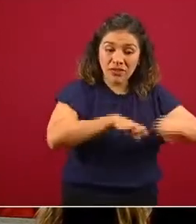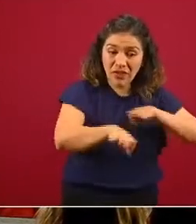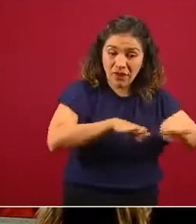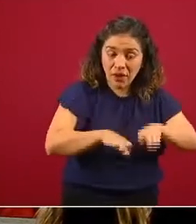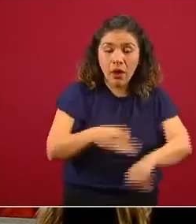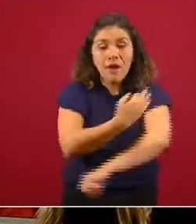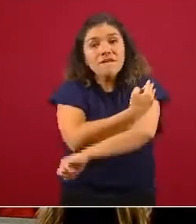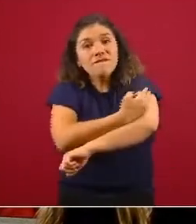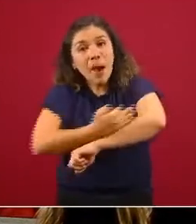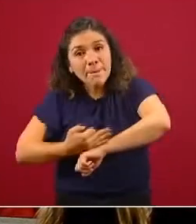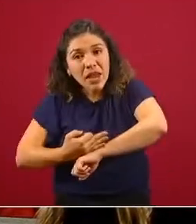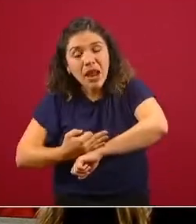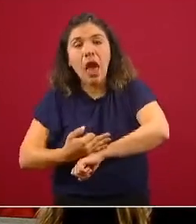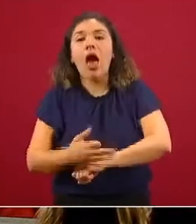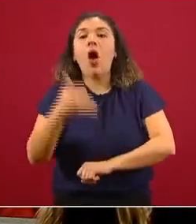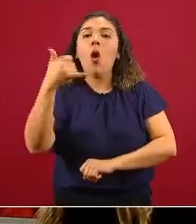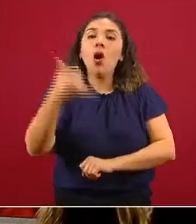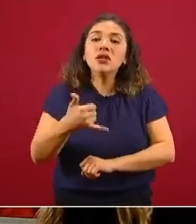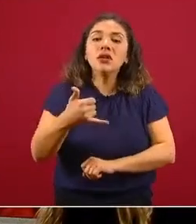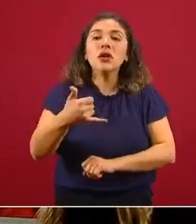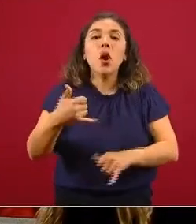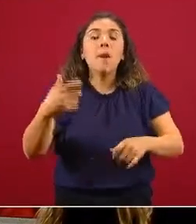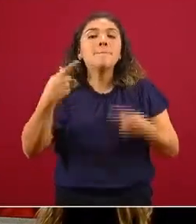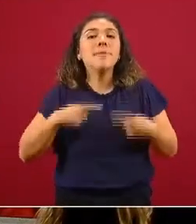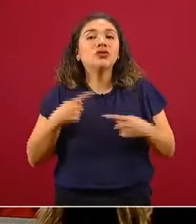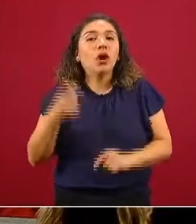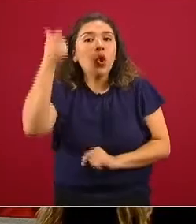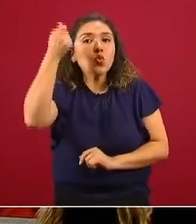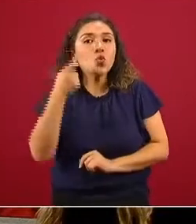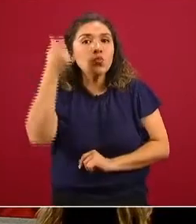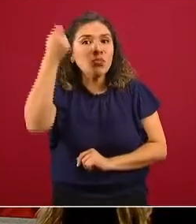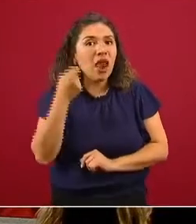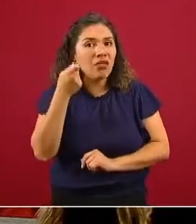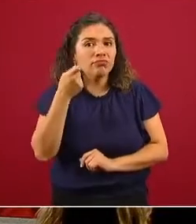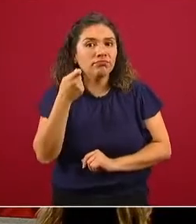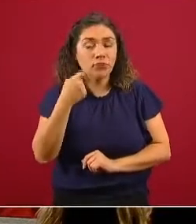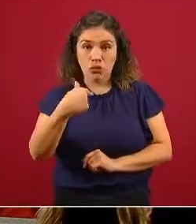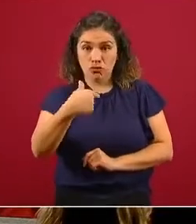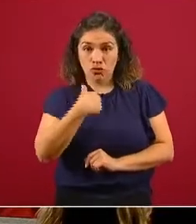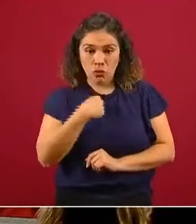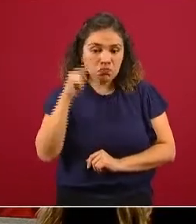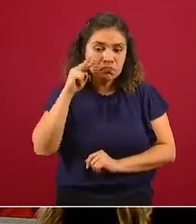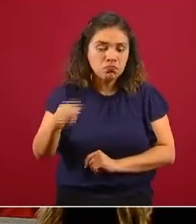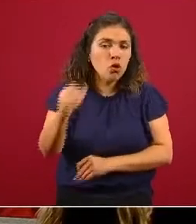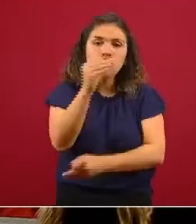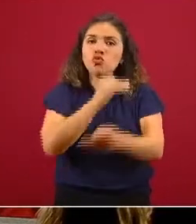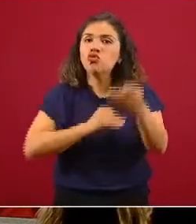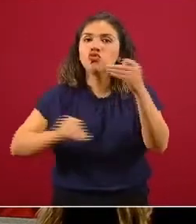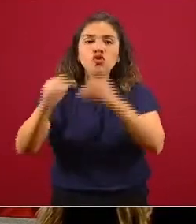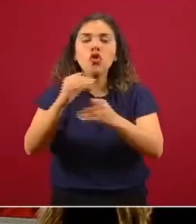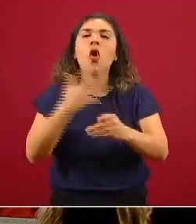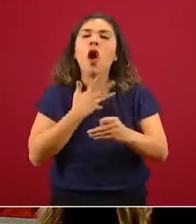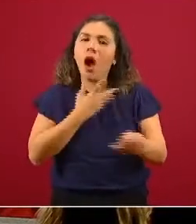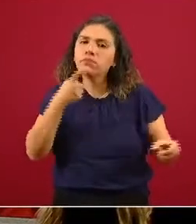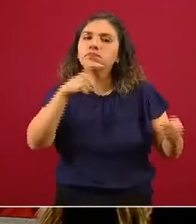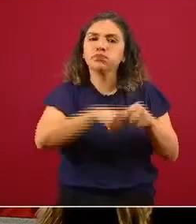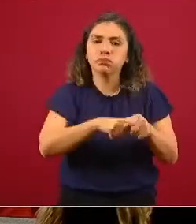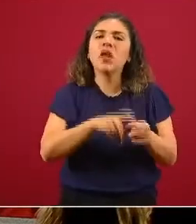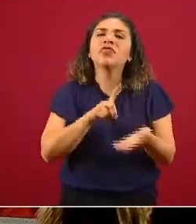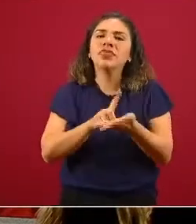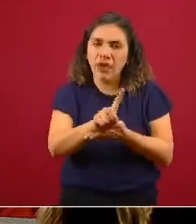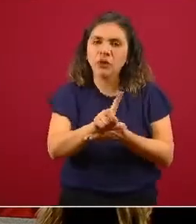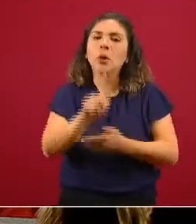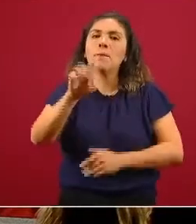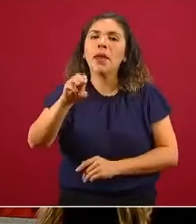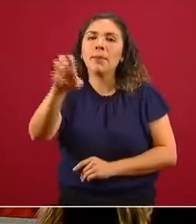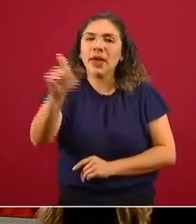trabajadores, familiares y jubilados. Para nosotros todos son derechohabientes. Todos